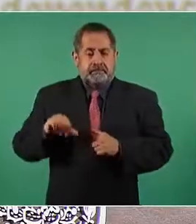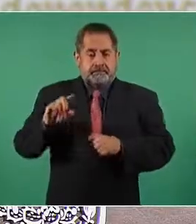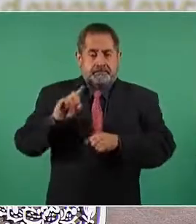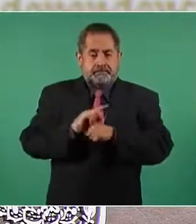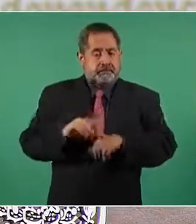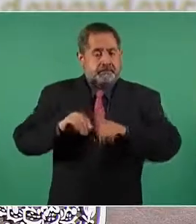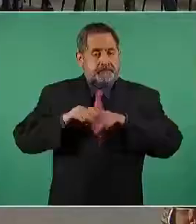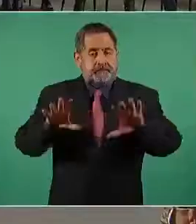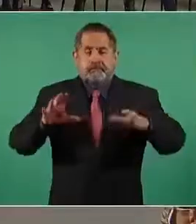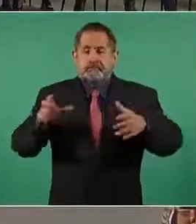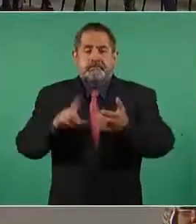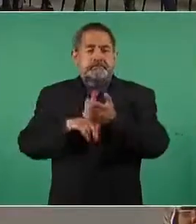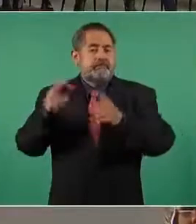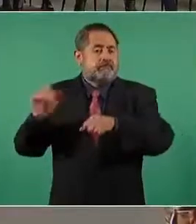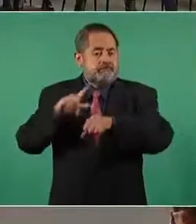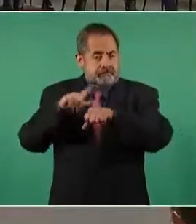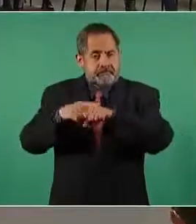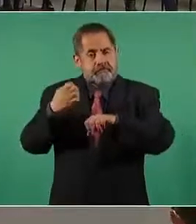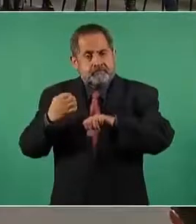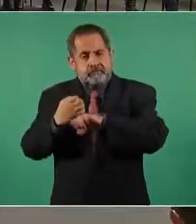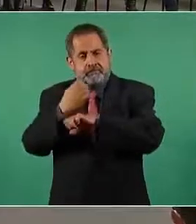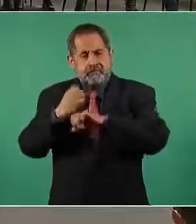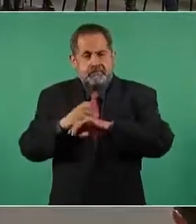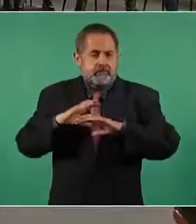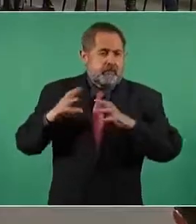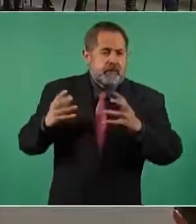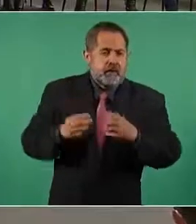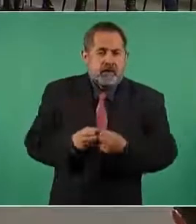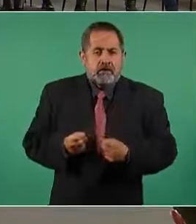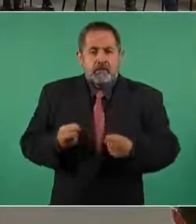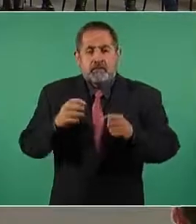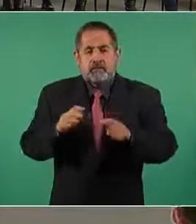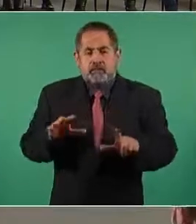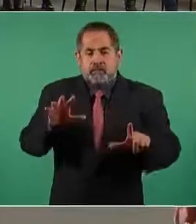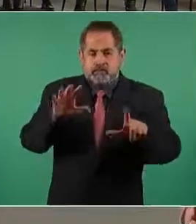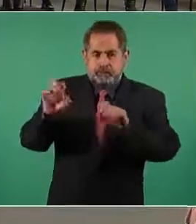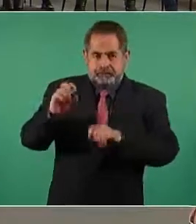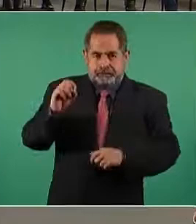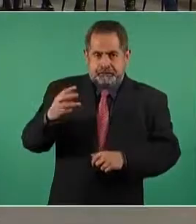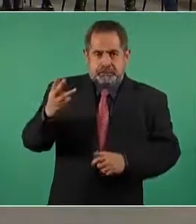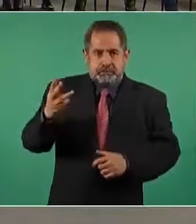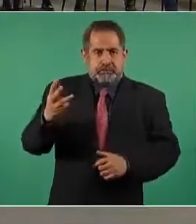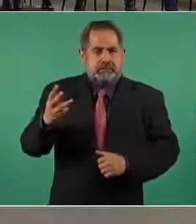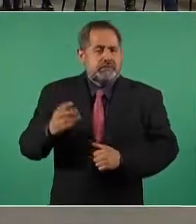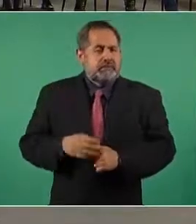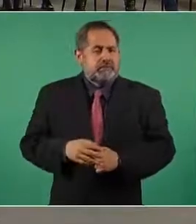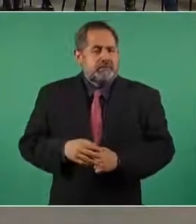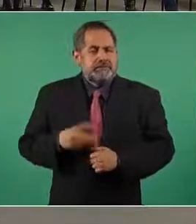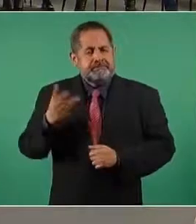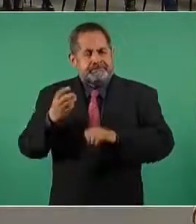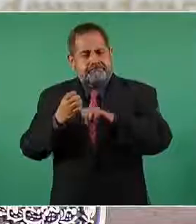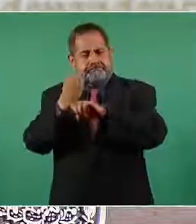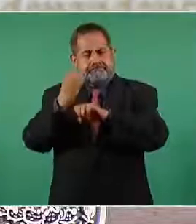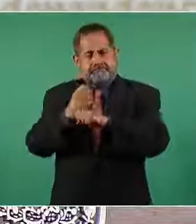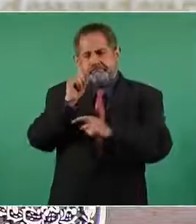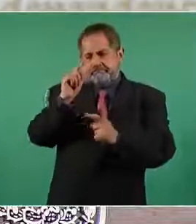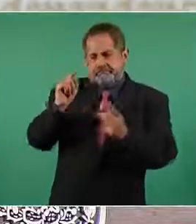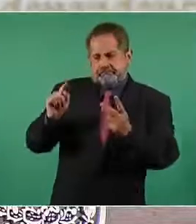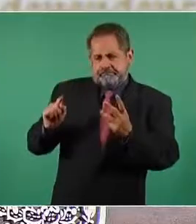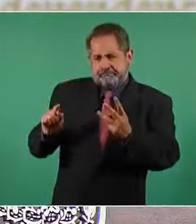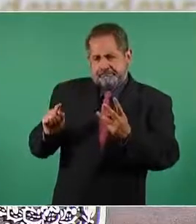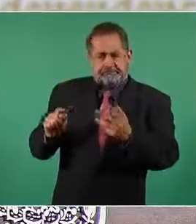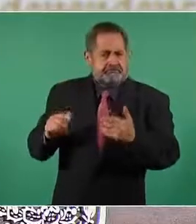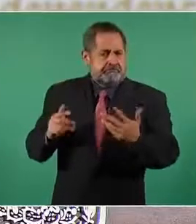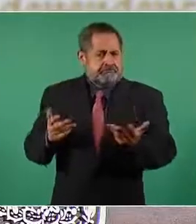federales y estatales se contabiliza un total de daños de 713 en los tres estados. De